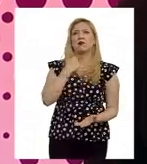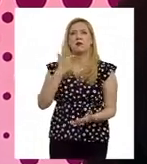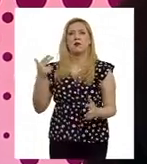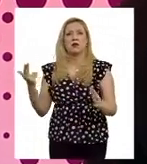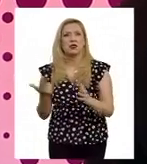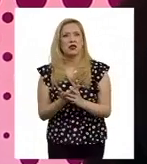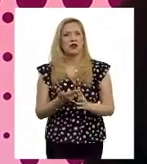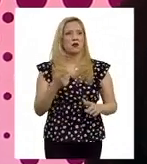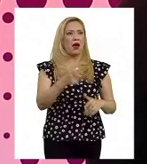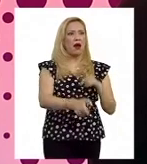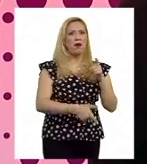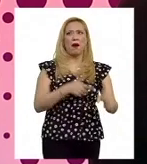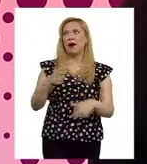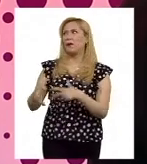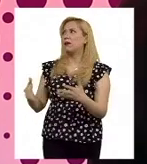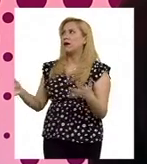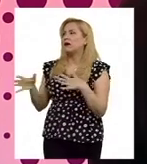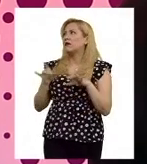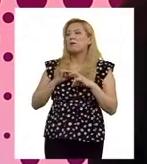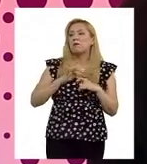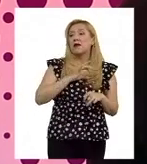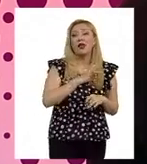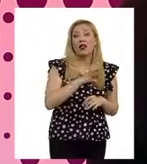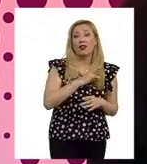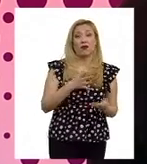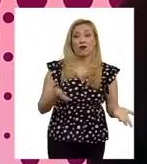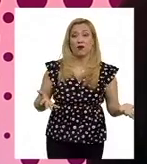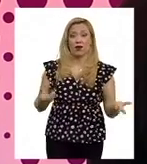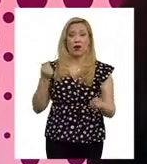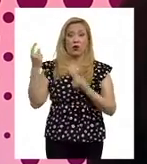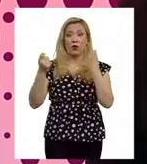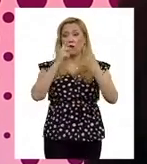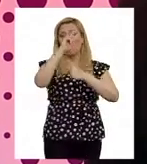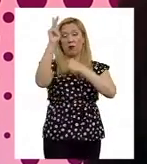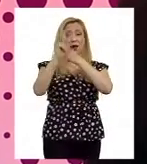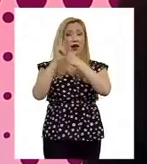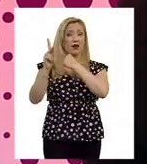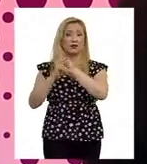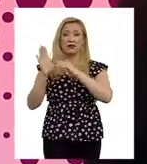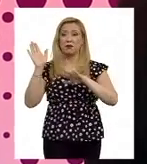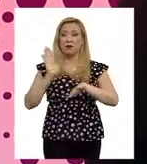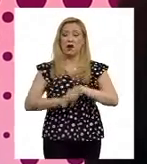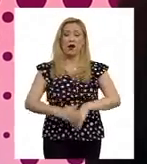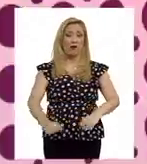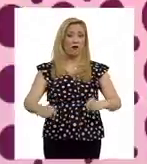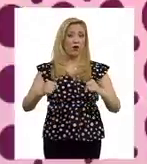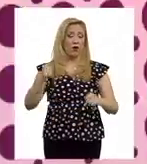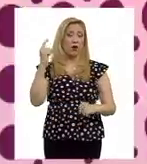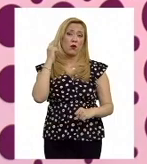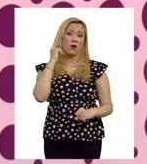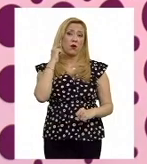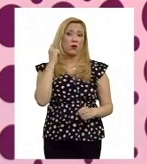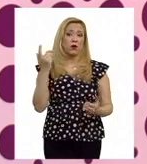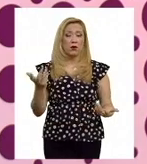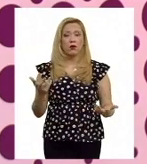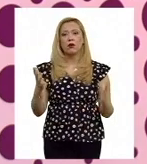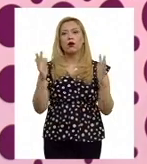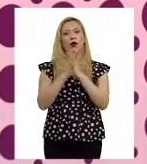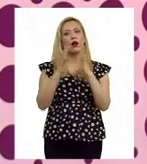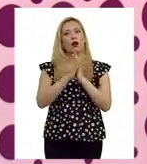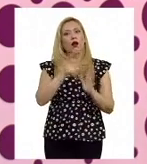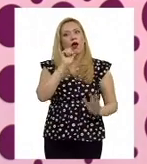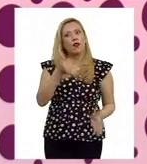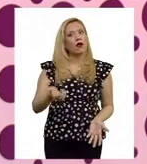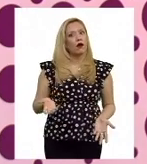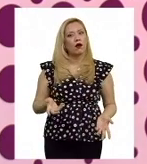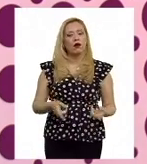por cada 100.000 habitantes en algunos países son los más altos de países no en guerra. Eso es lo primero.